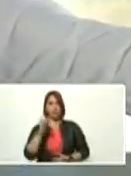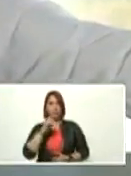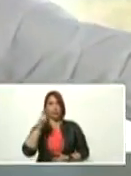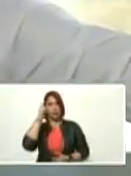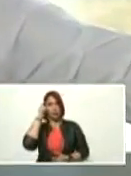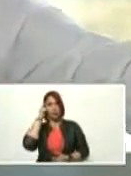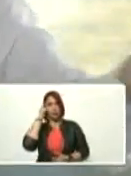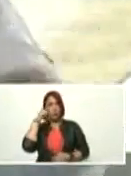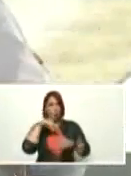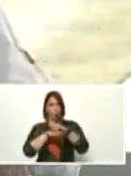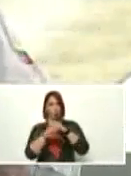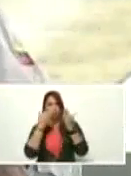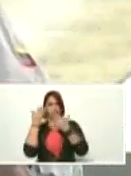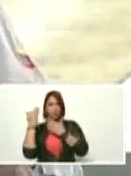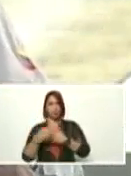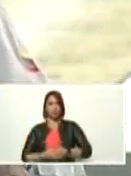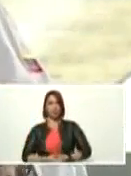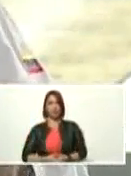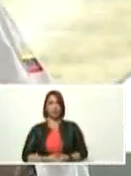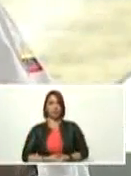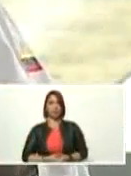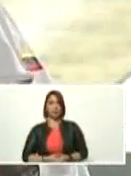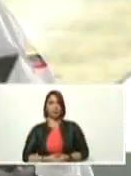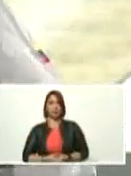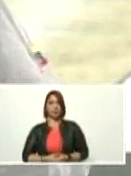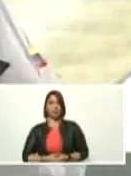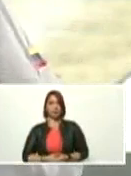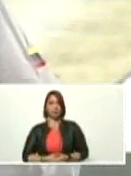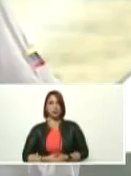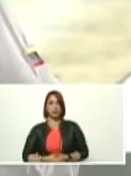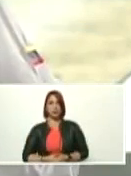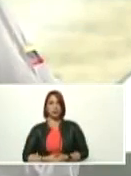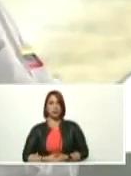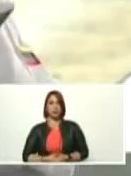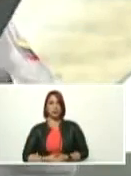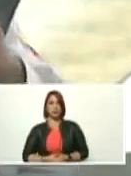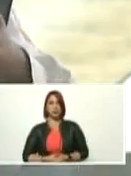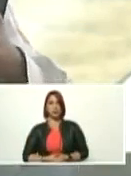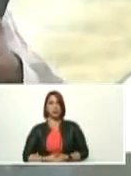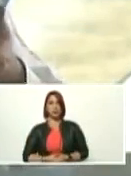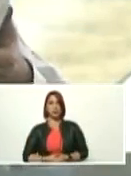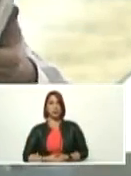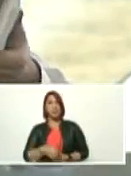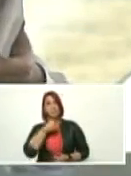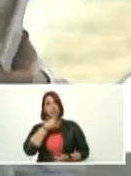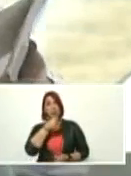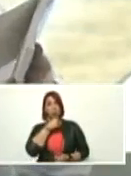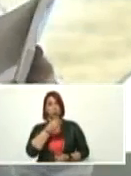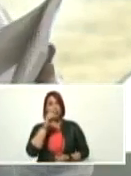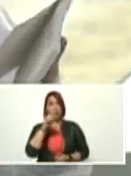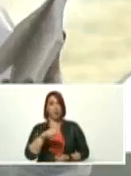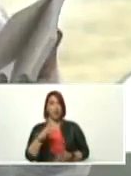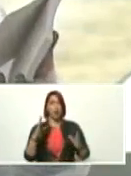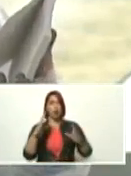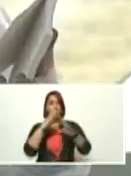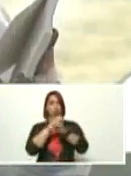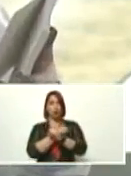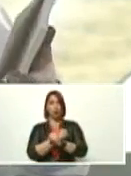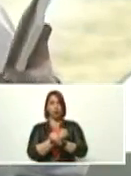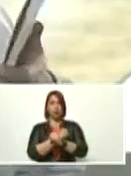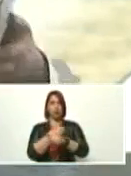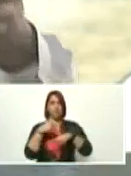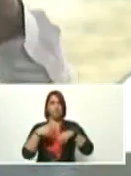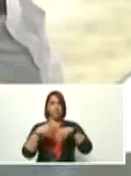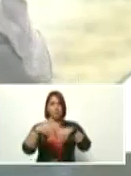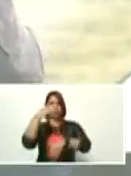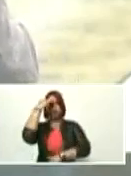por favor, guárdalo por ahí. Sigo con la colección. Alexis Rosa, periodista. La noche de los generales.